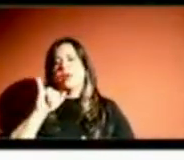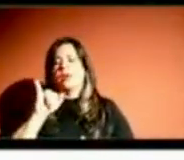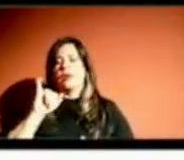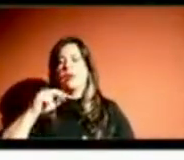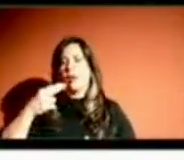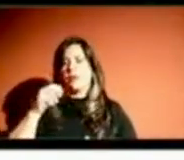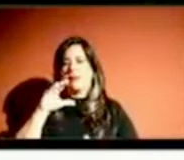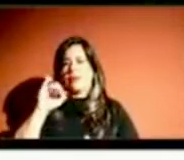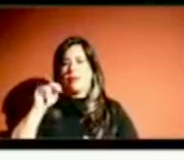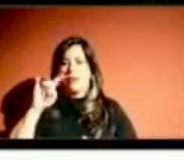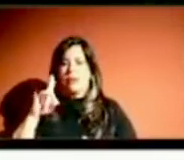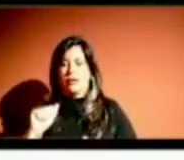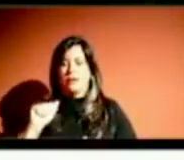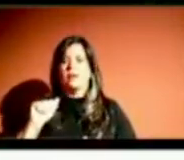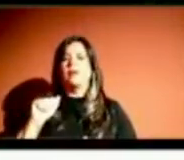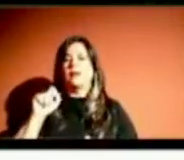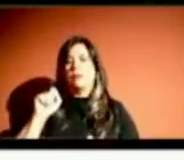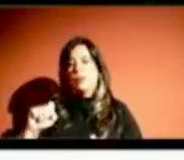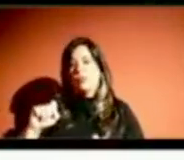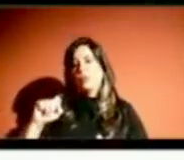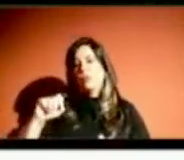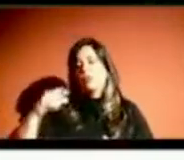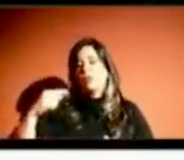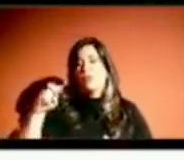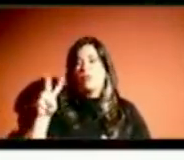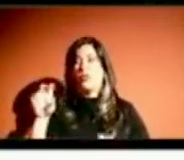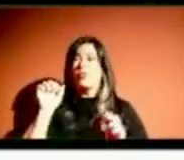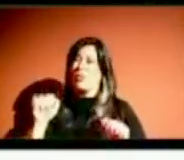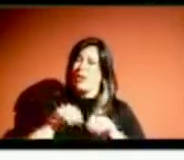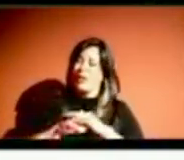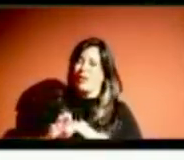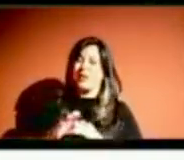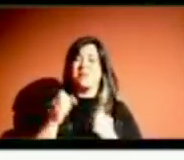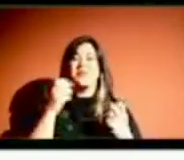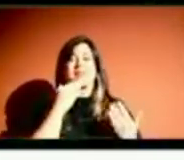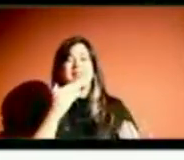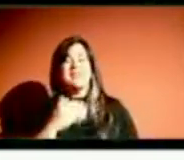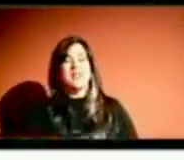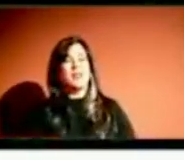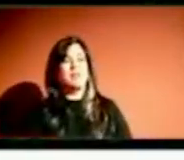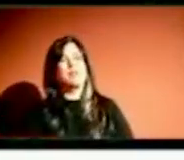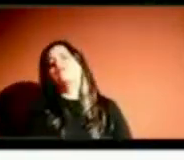suri.hacienda.pr.gov y pueda verlo por usted mismo. Muchísimas gracias. Muchas gracias.